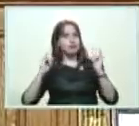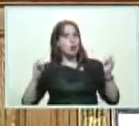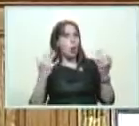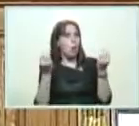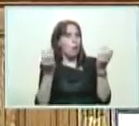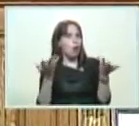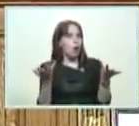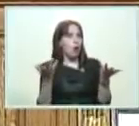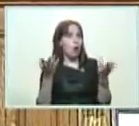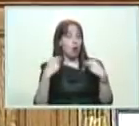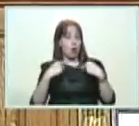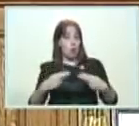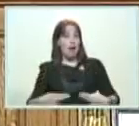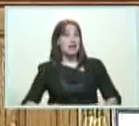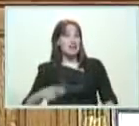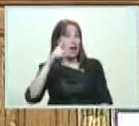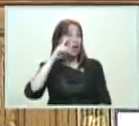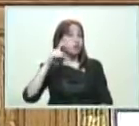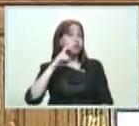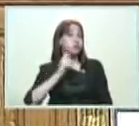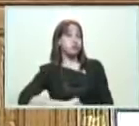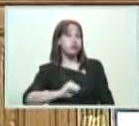Función de un parto humanizado,